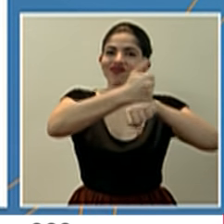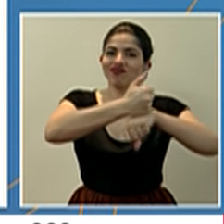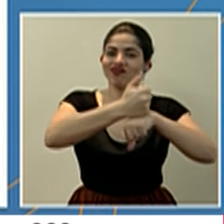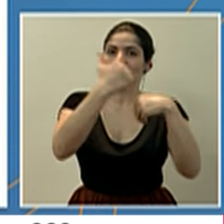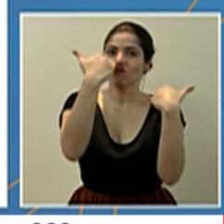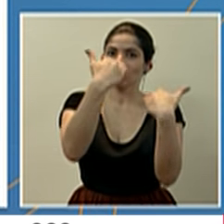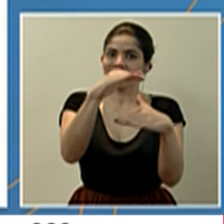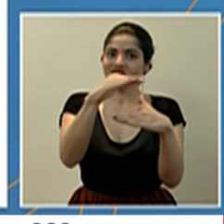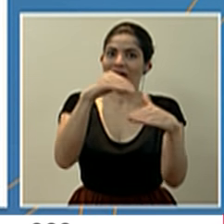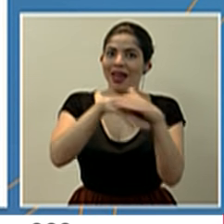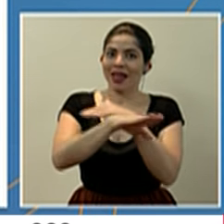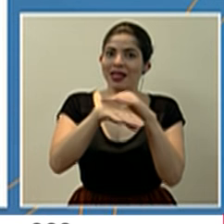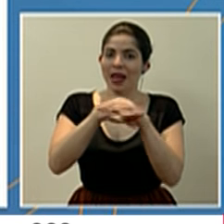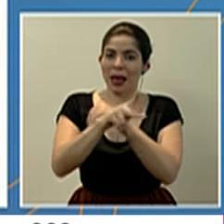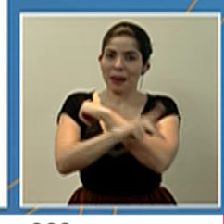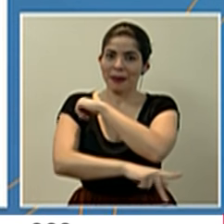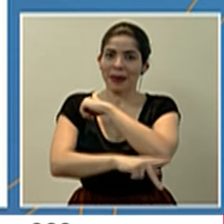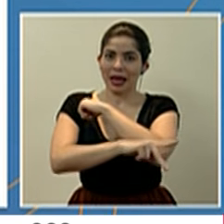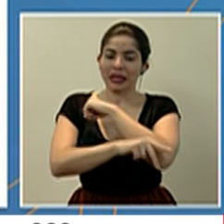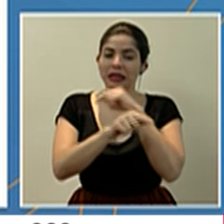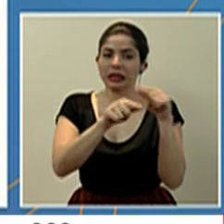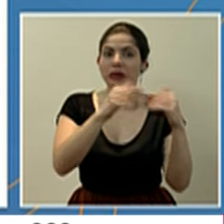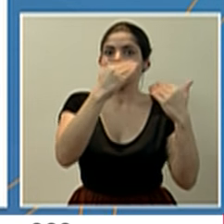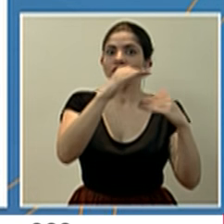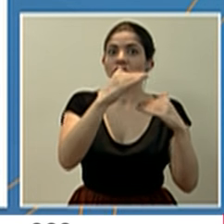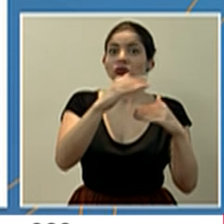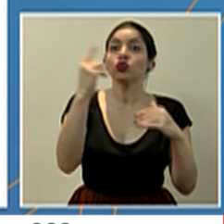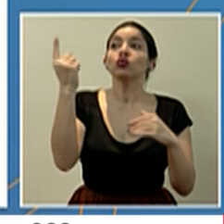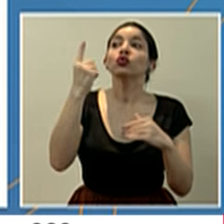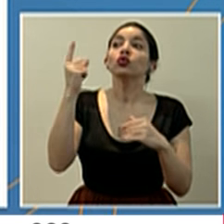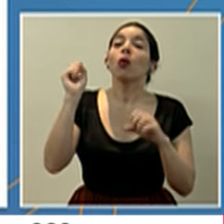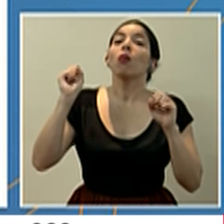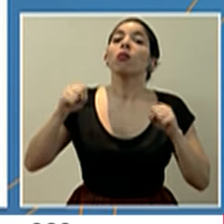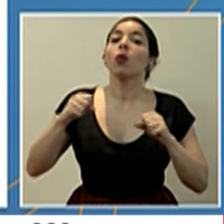medidas restrictivas de ingreso al país y solo podían ingresar